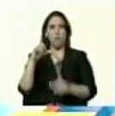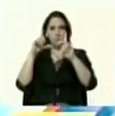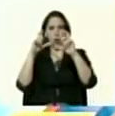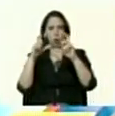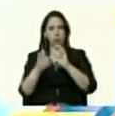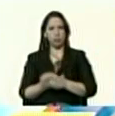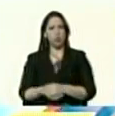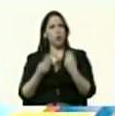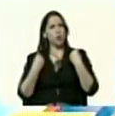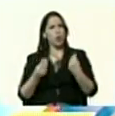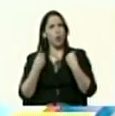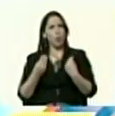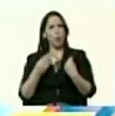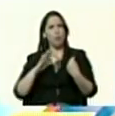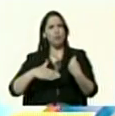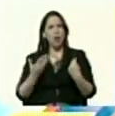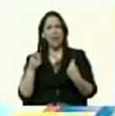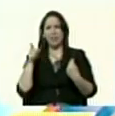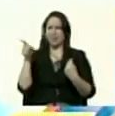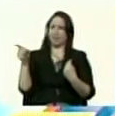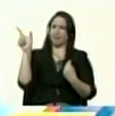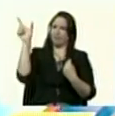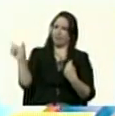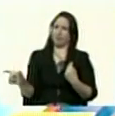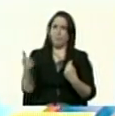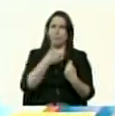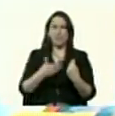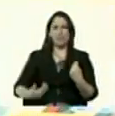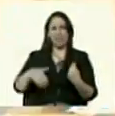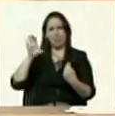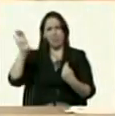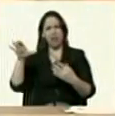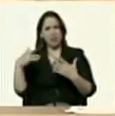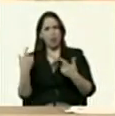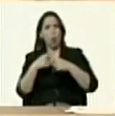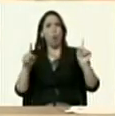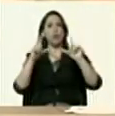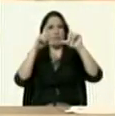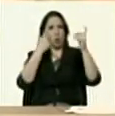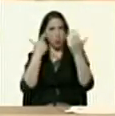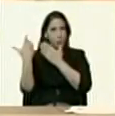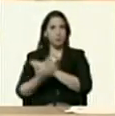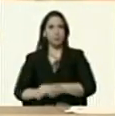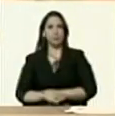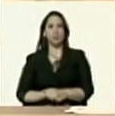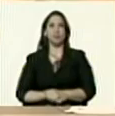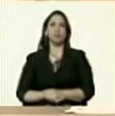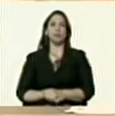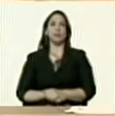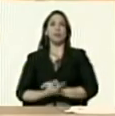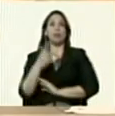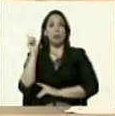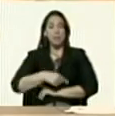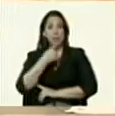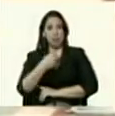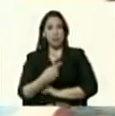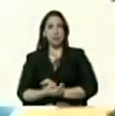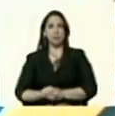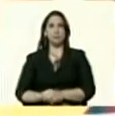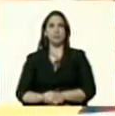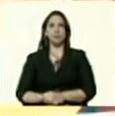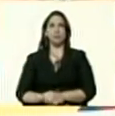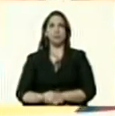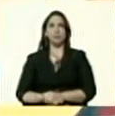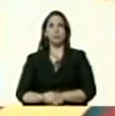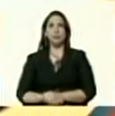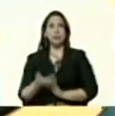¿Cómo puede hacer esto un presidente de un país? Aquí hay otra foto. Dicen también esta foto, decía